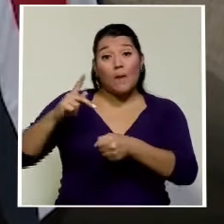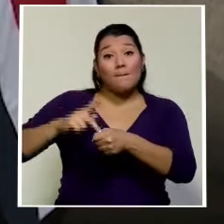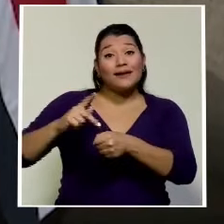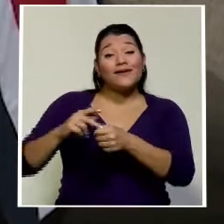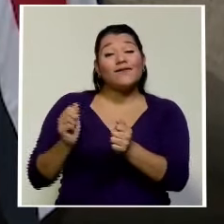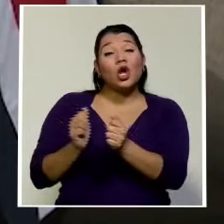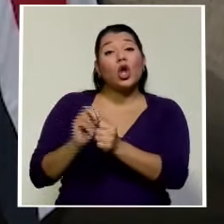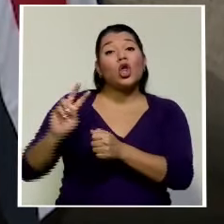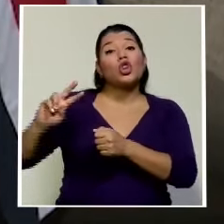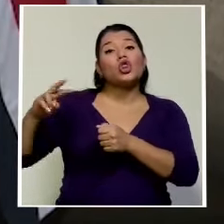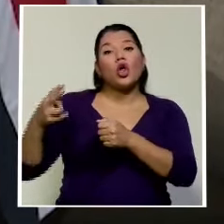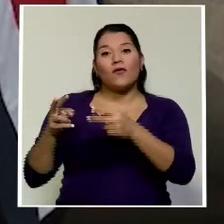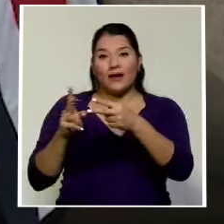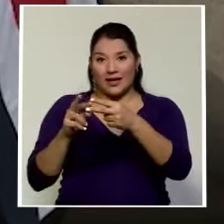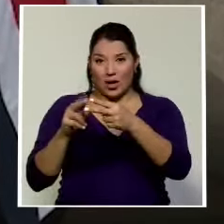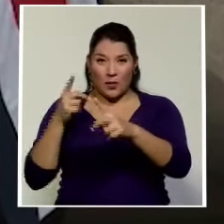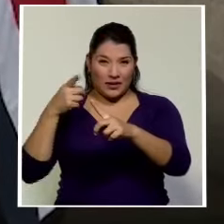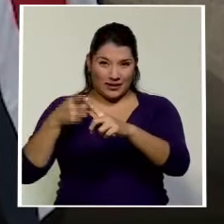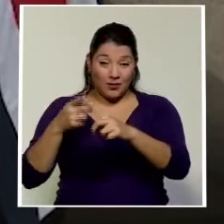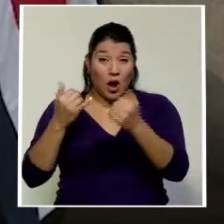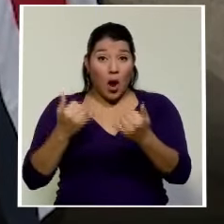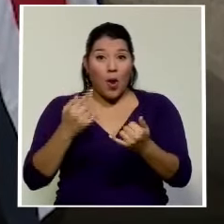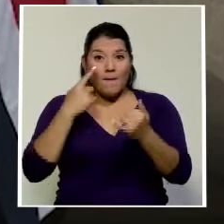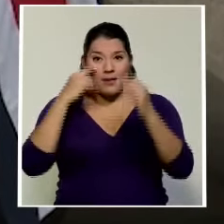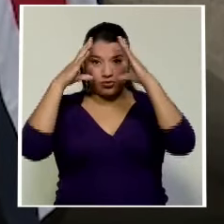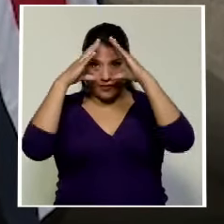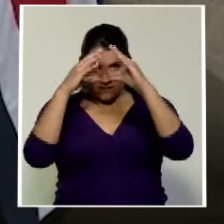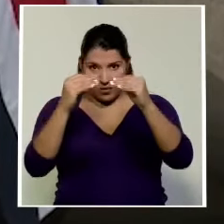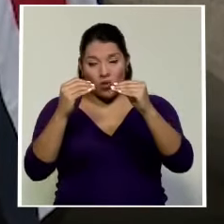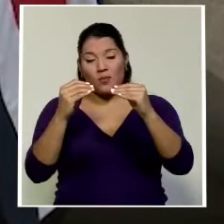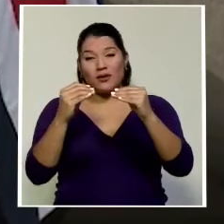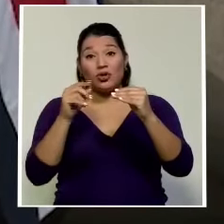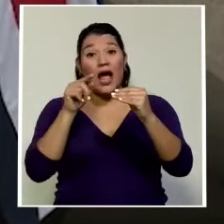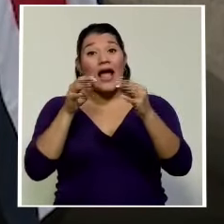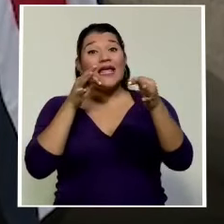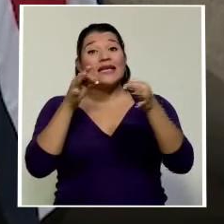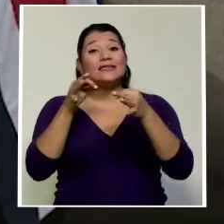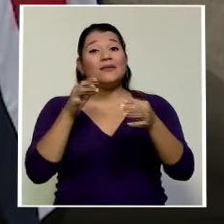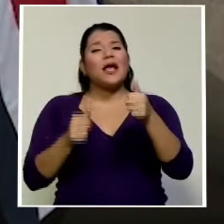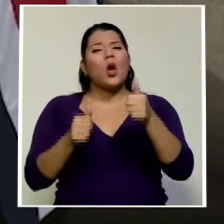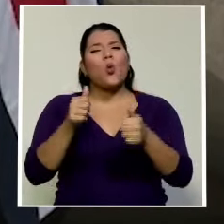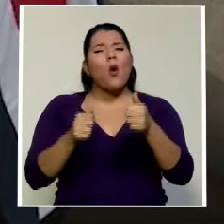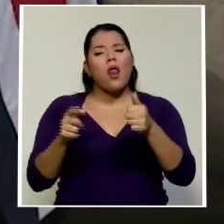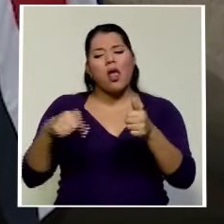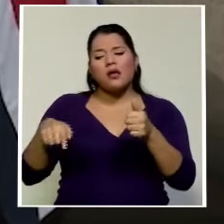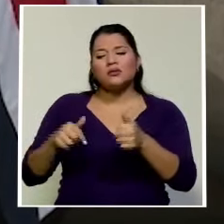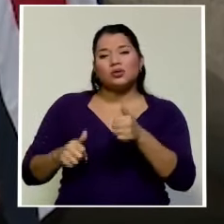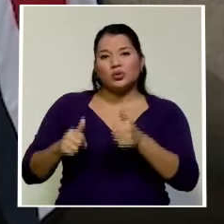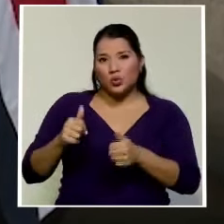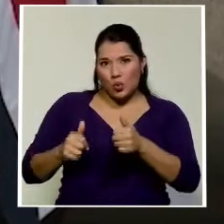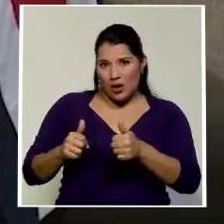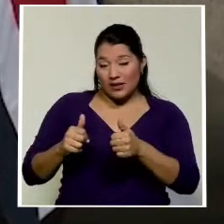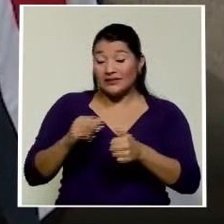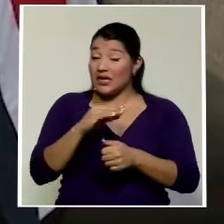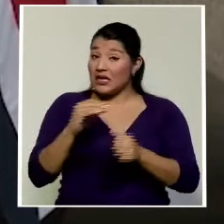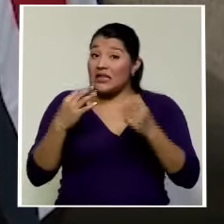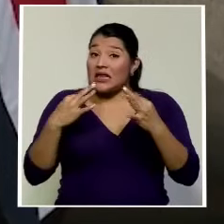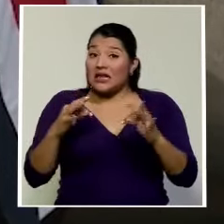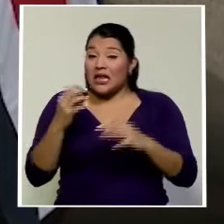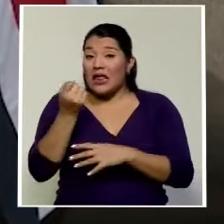doble postulación. Vamos a ver la siguiente información que nos señala quiénes son estas personas y pues a entender un